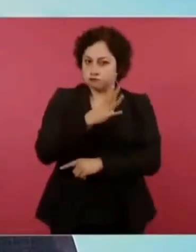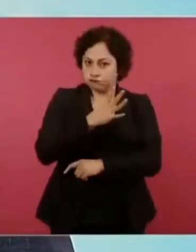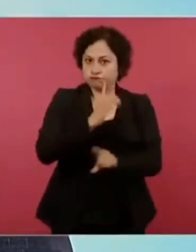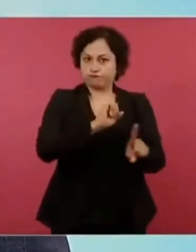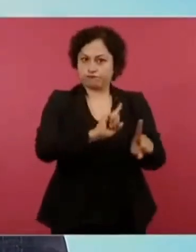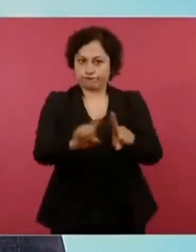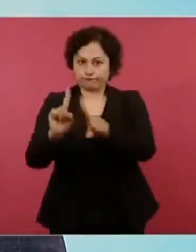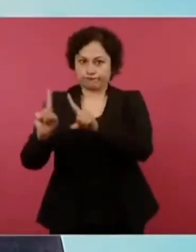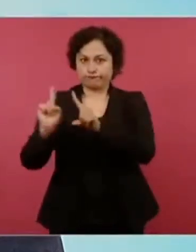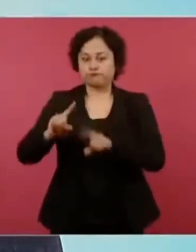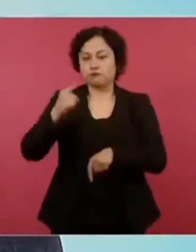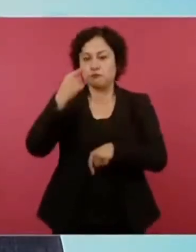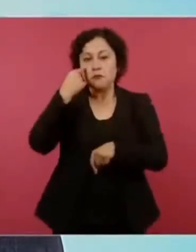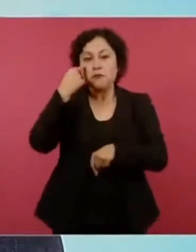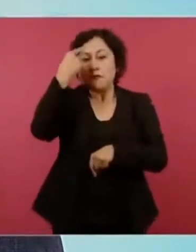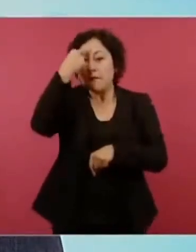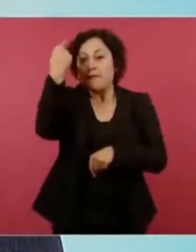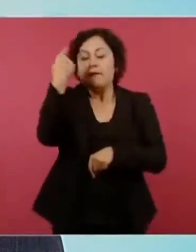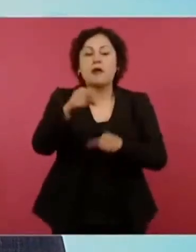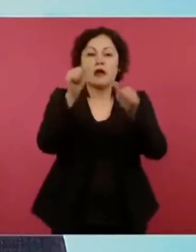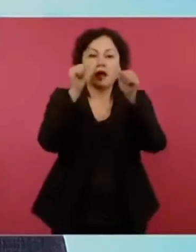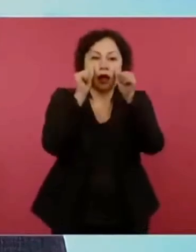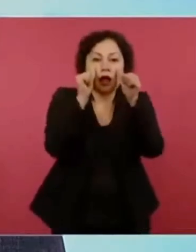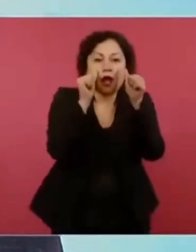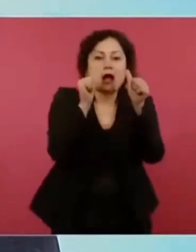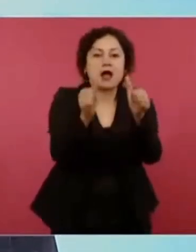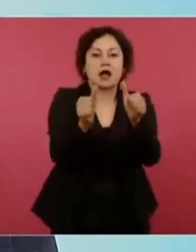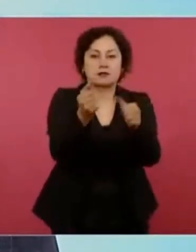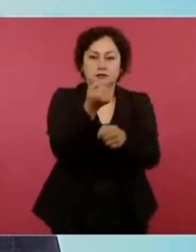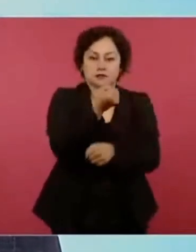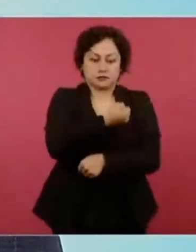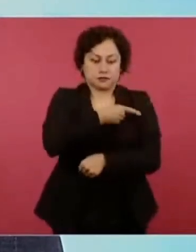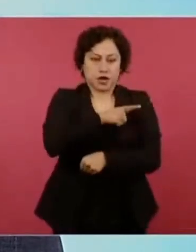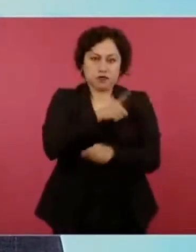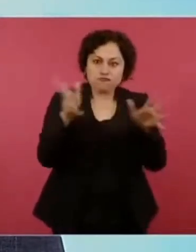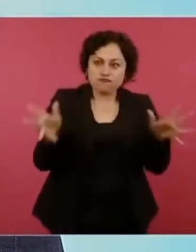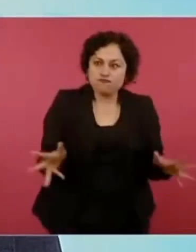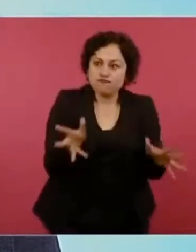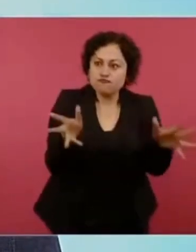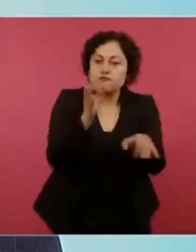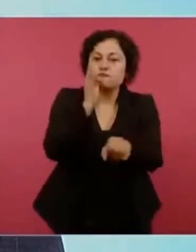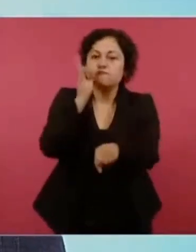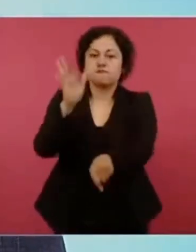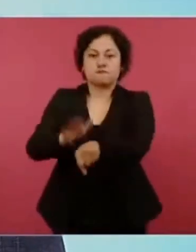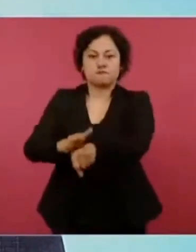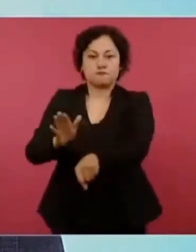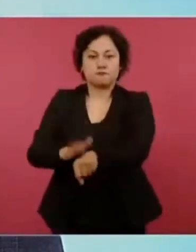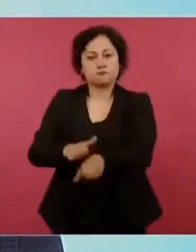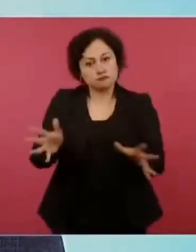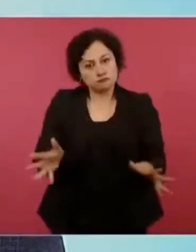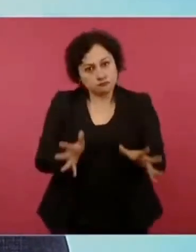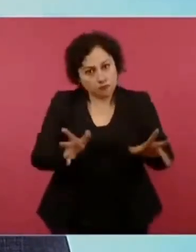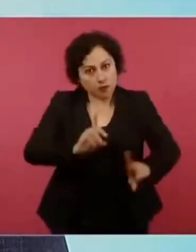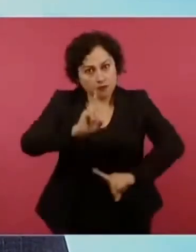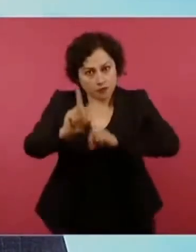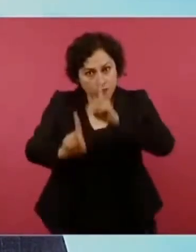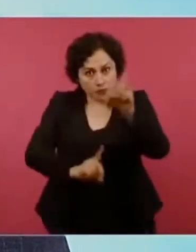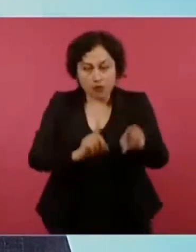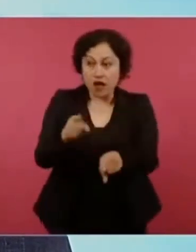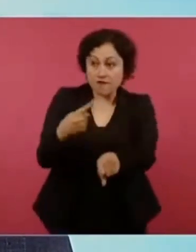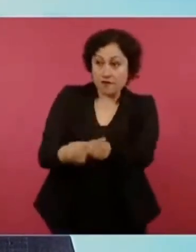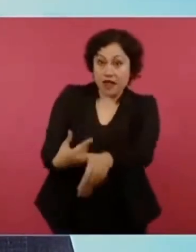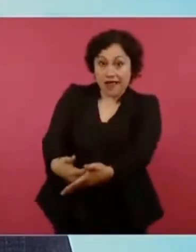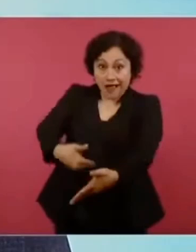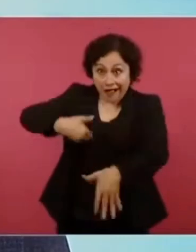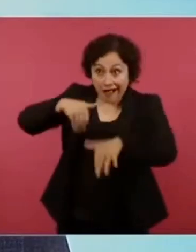las acciones de promoción de la salud, acciones deportivas, la prevención de la enfermedad, la